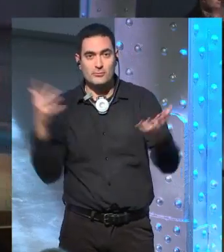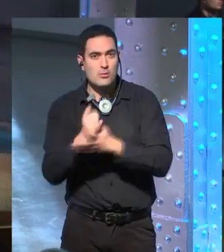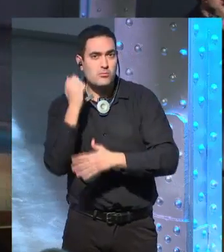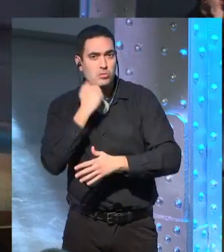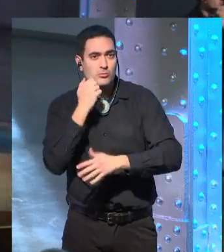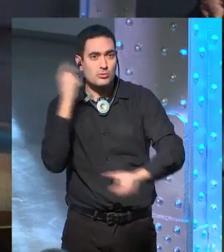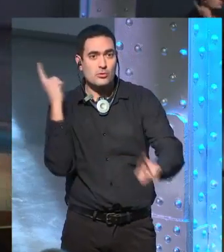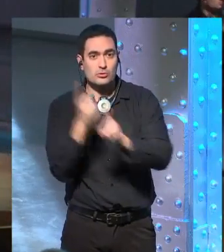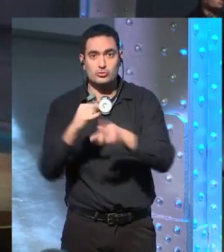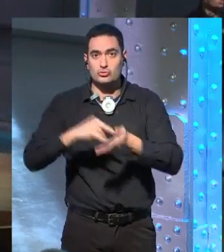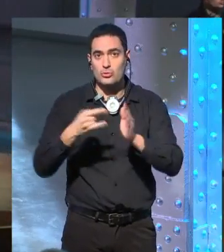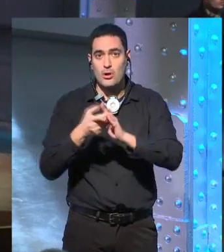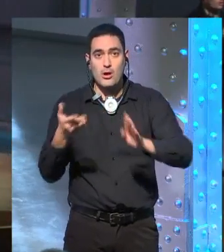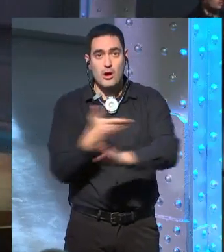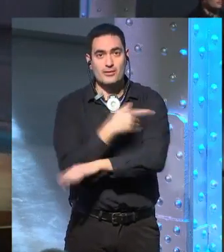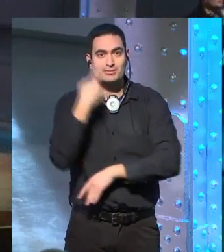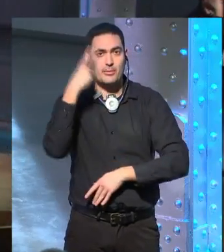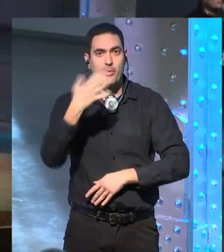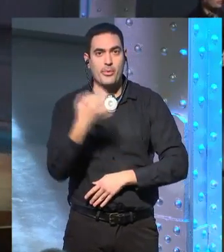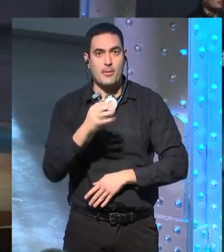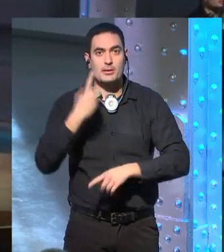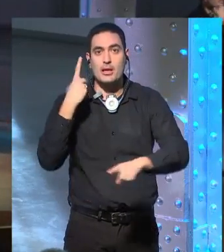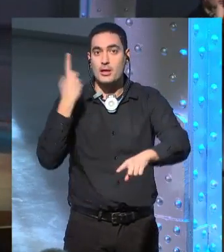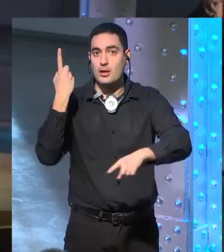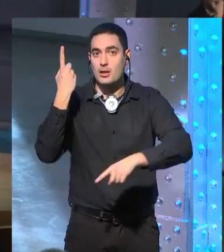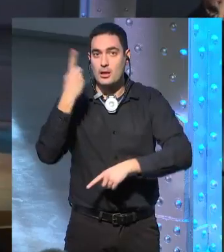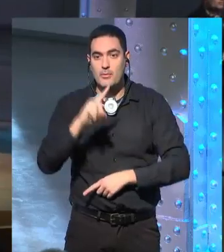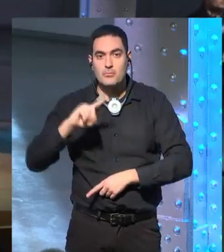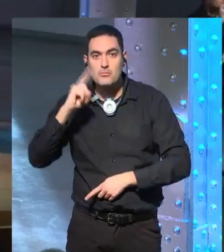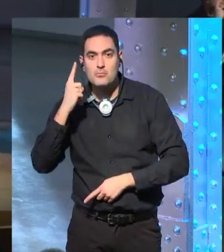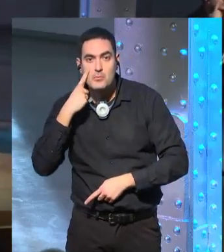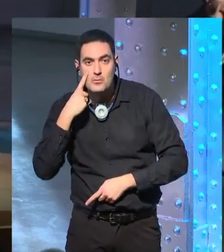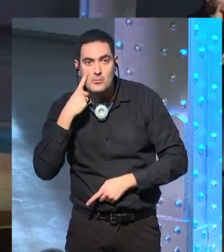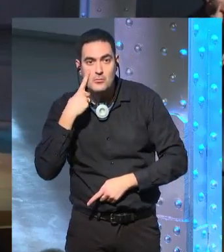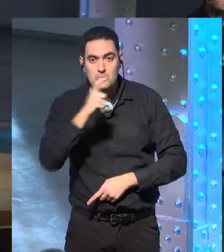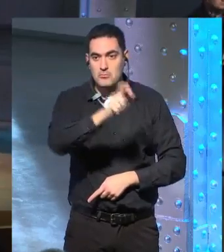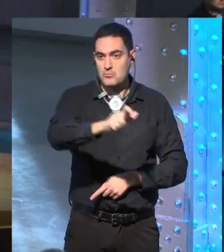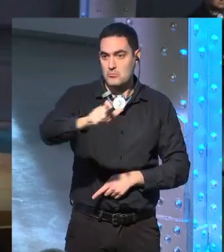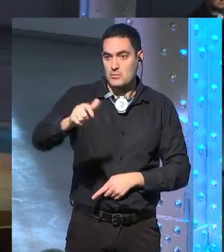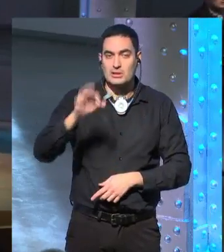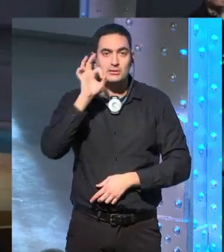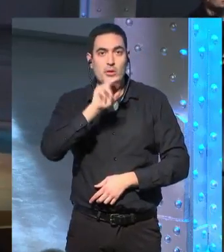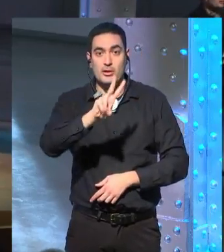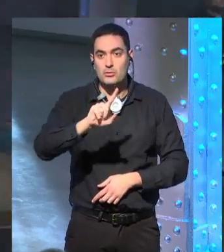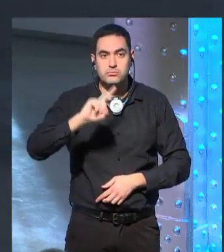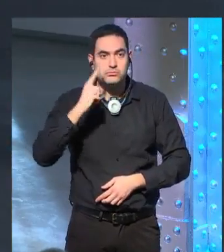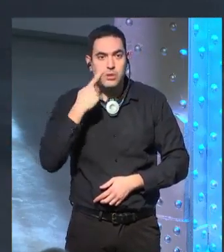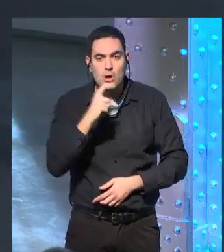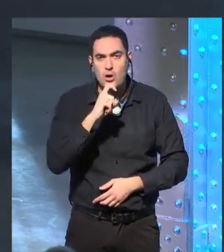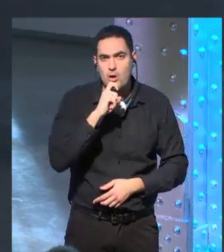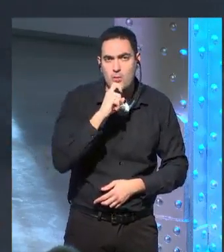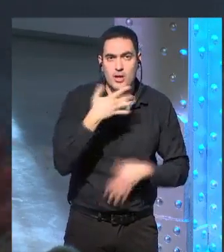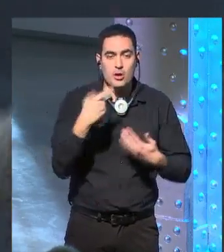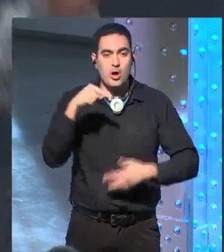ciberacoso, tenemos que saber e identificar qué significa ser un ciudadano en el siglo XXI. Así que